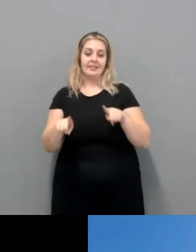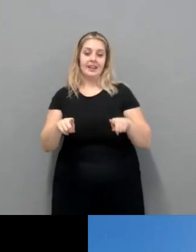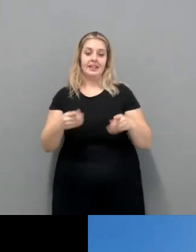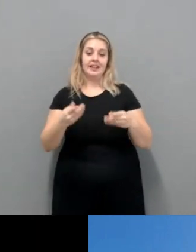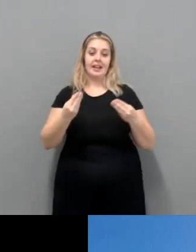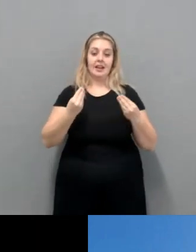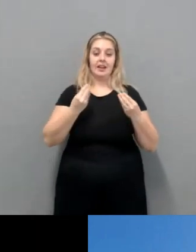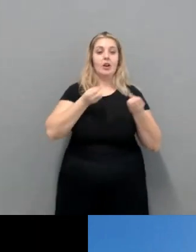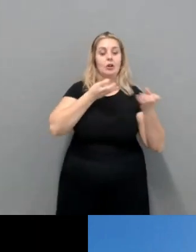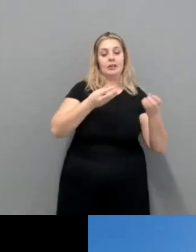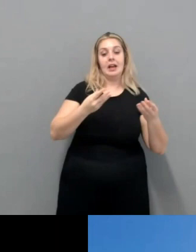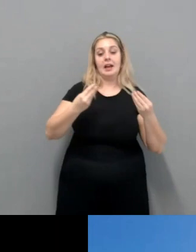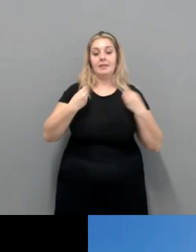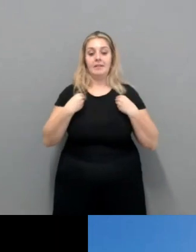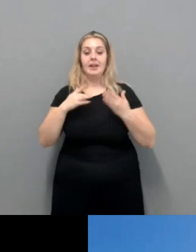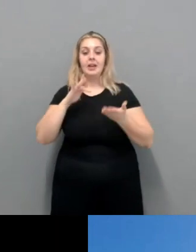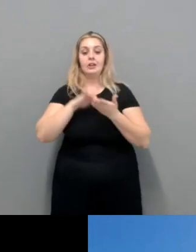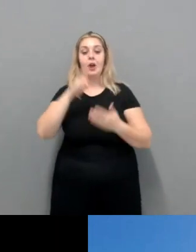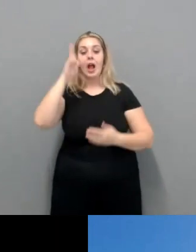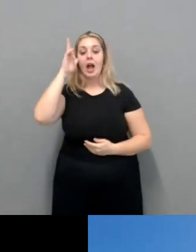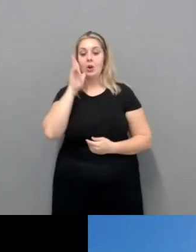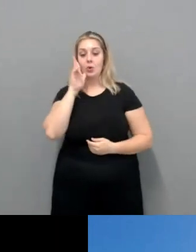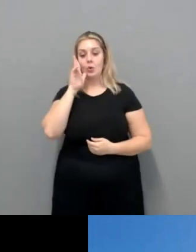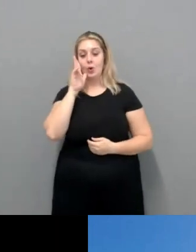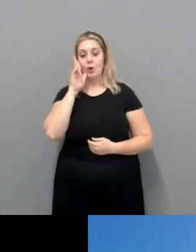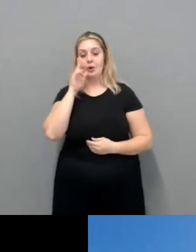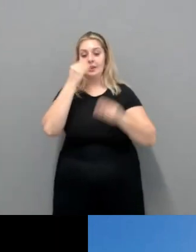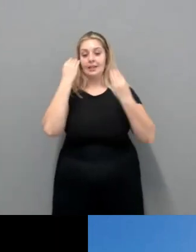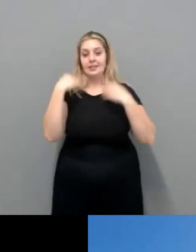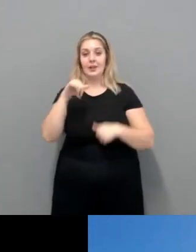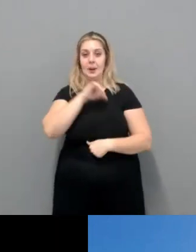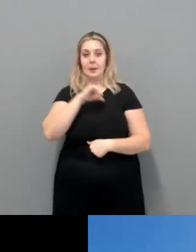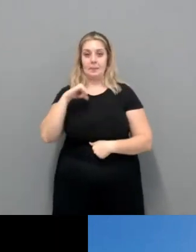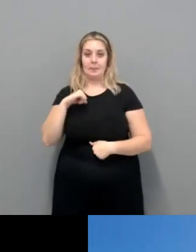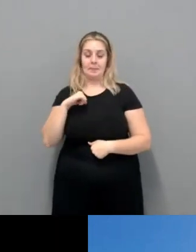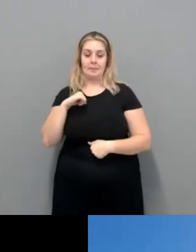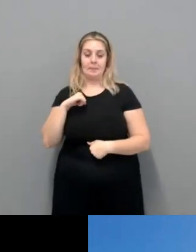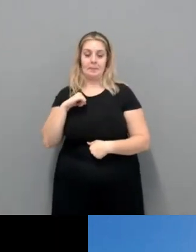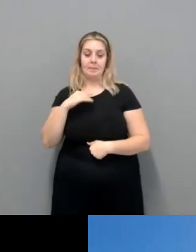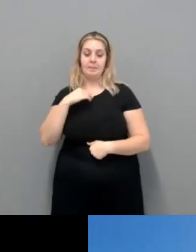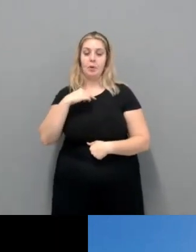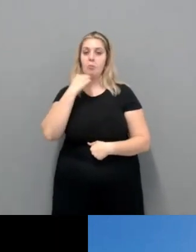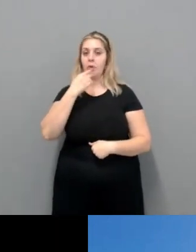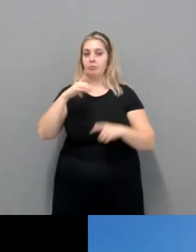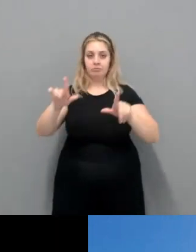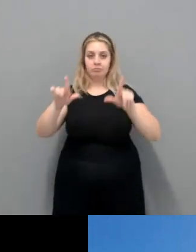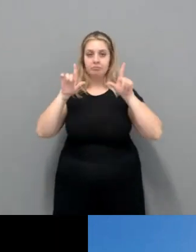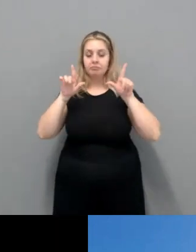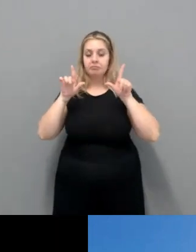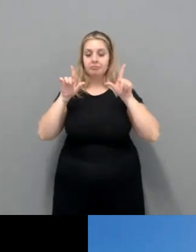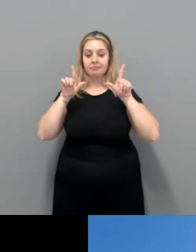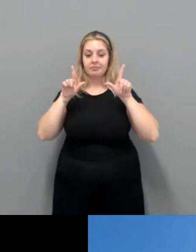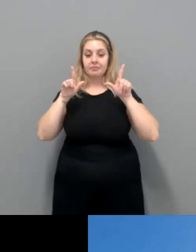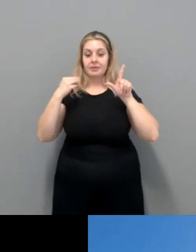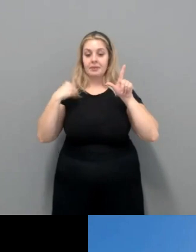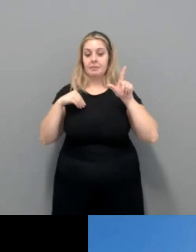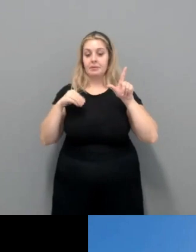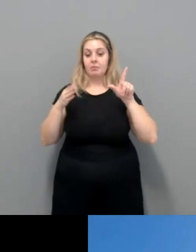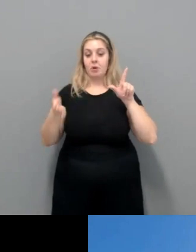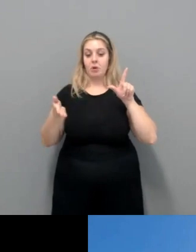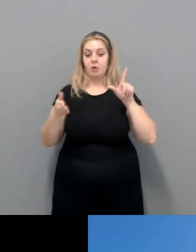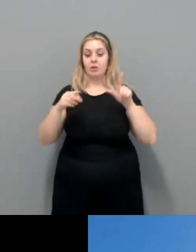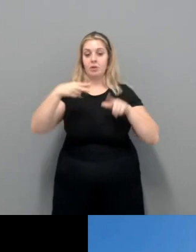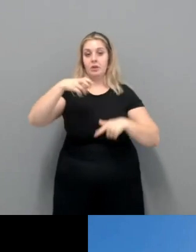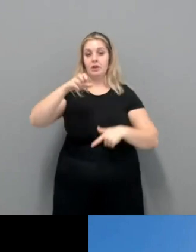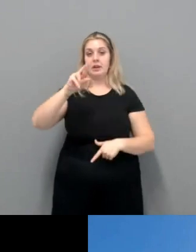vivirlo, contamos con el lujo de historias personales con voz propia. Como la de